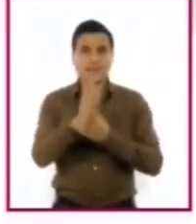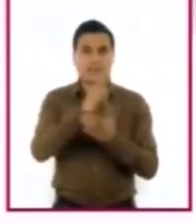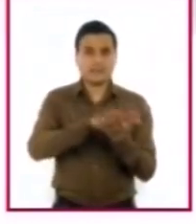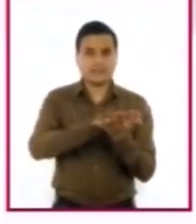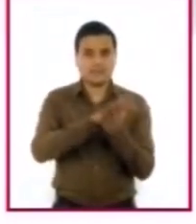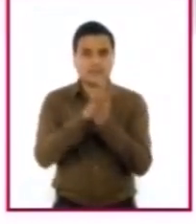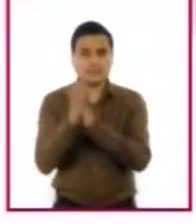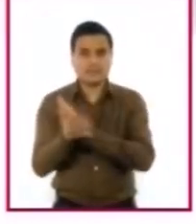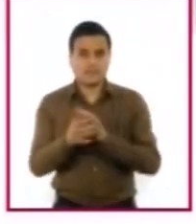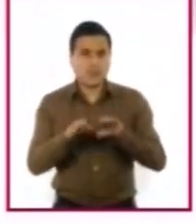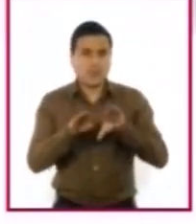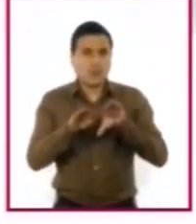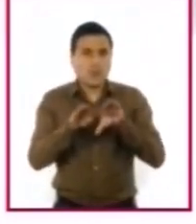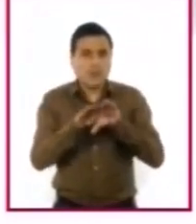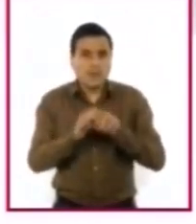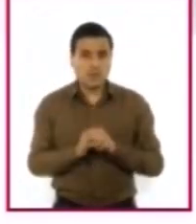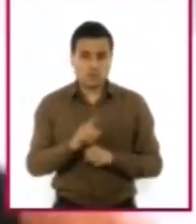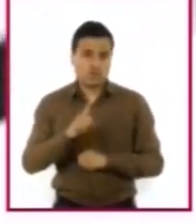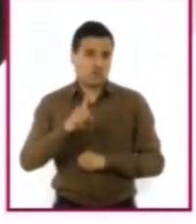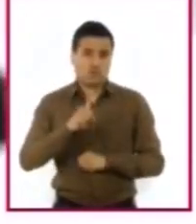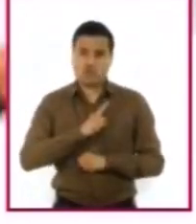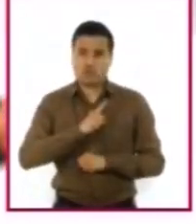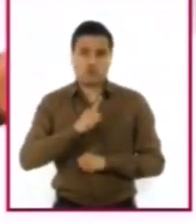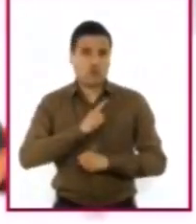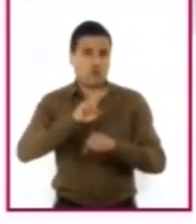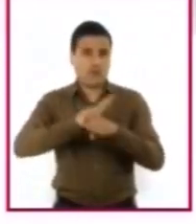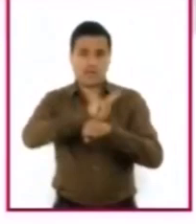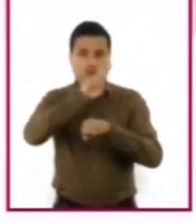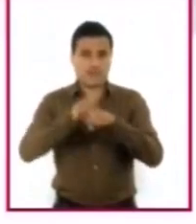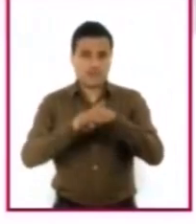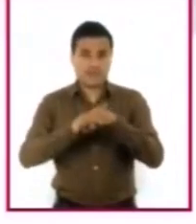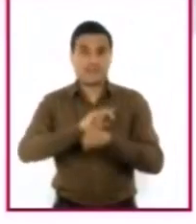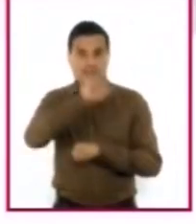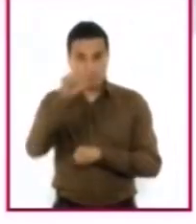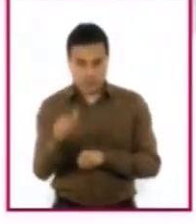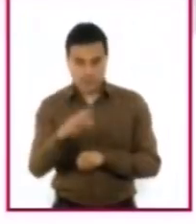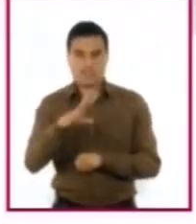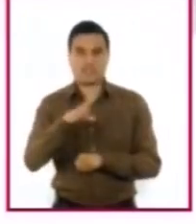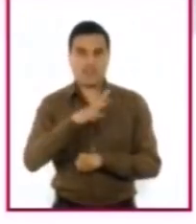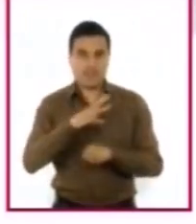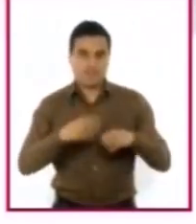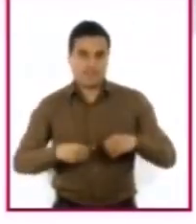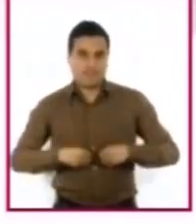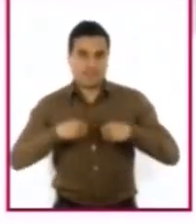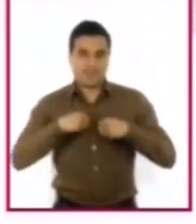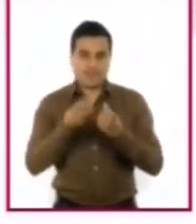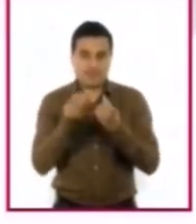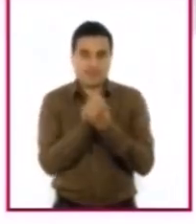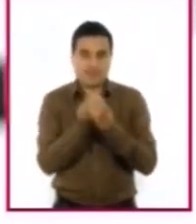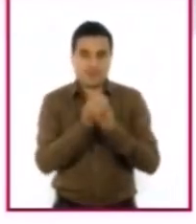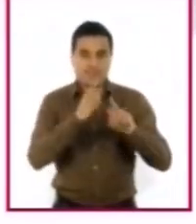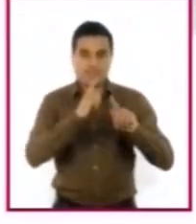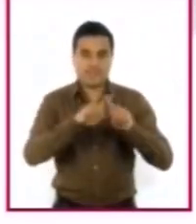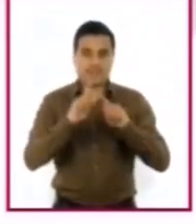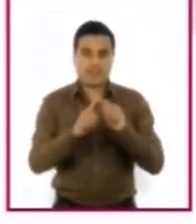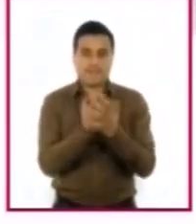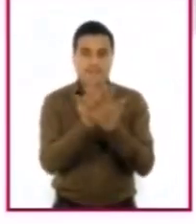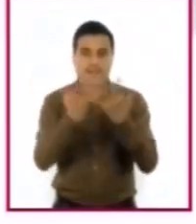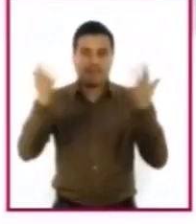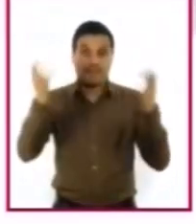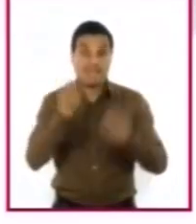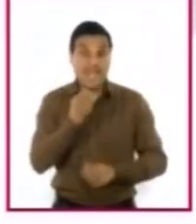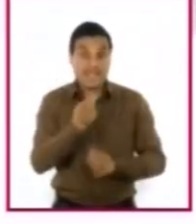natural y su resultado es la biodiversidad. Ese libro ha sido el